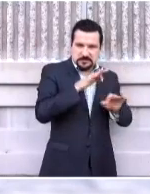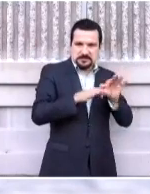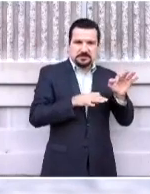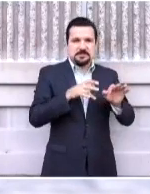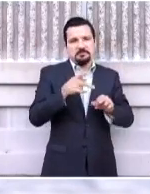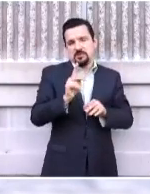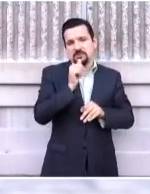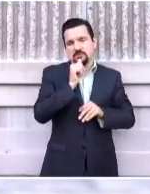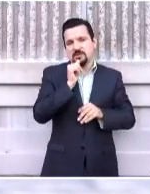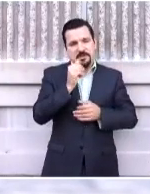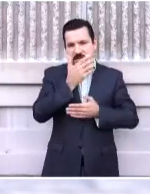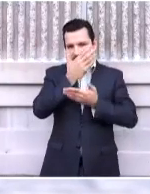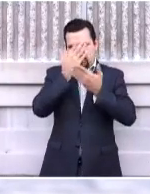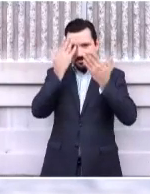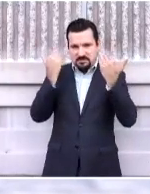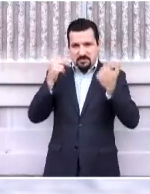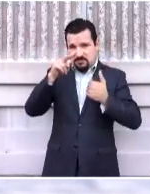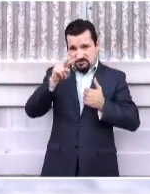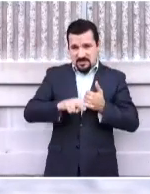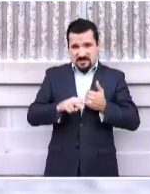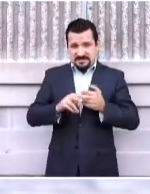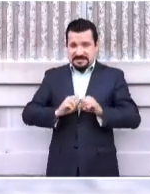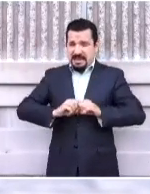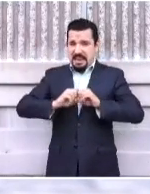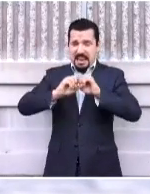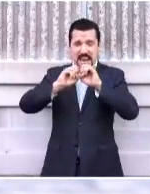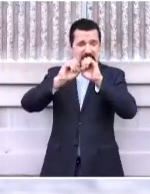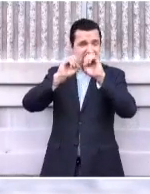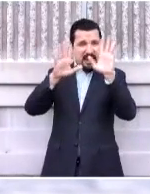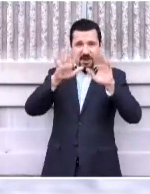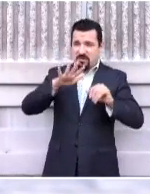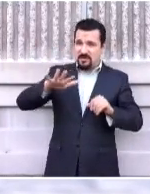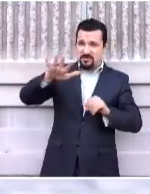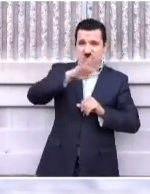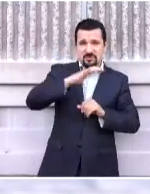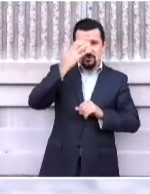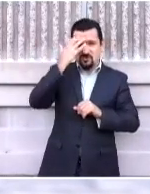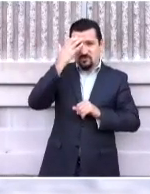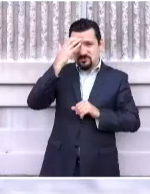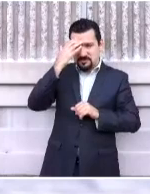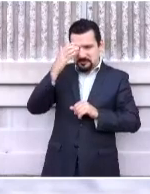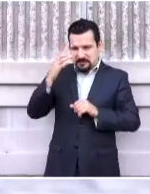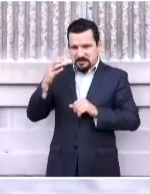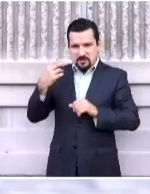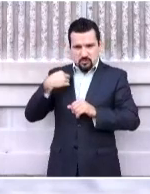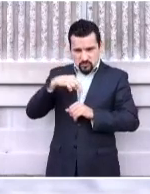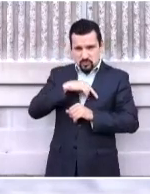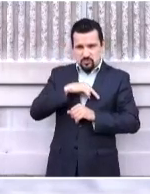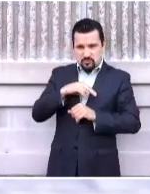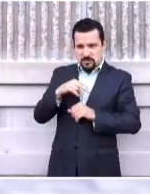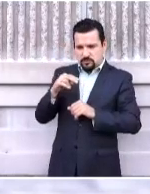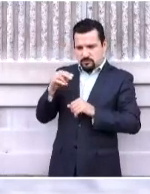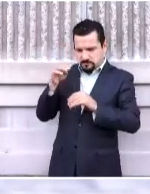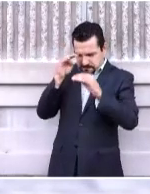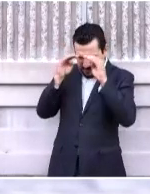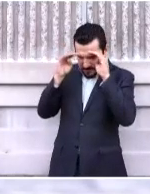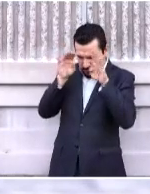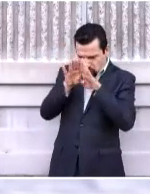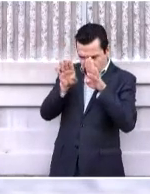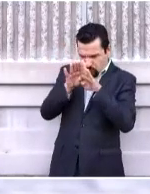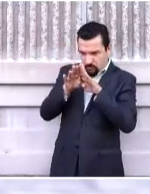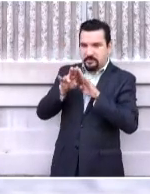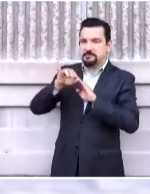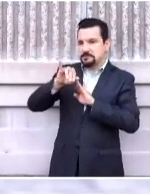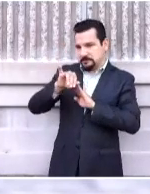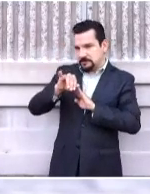que sea transparente, que además involucre a diversas esferas. Y mira, sí hay avances importantes.